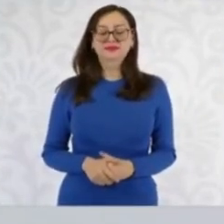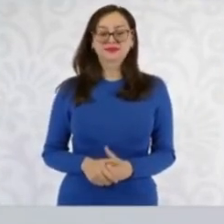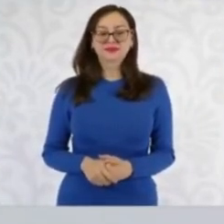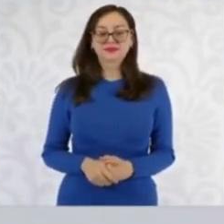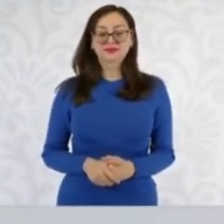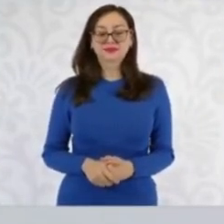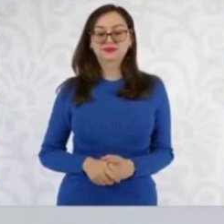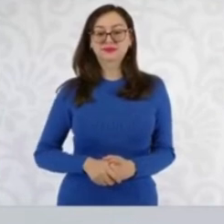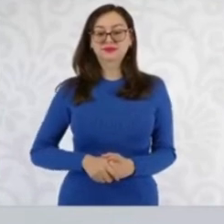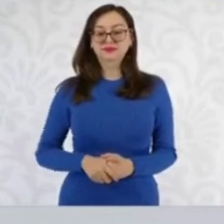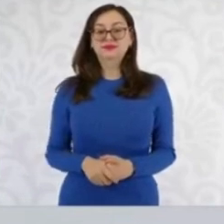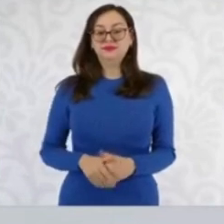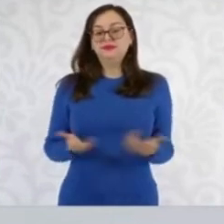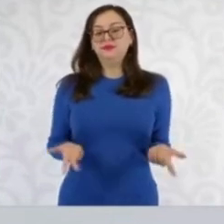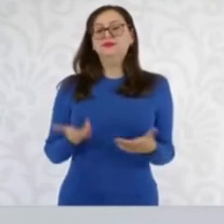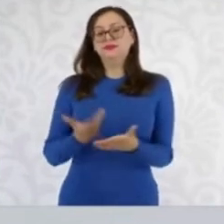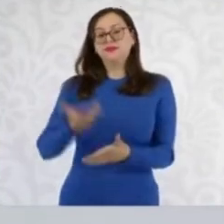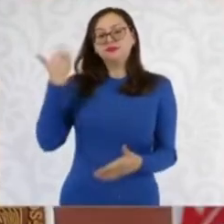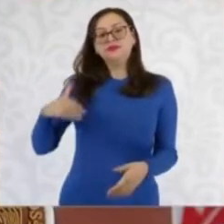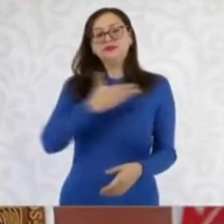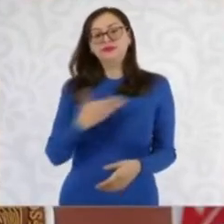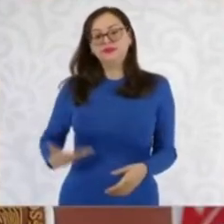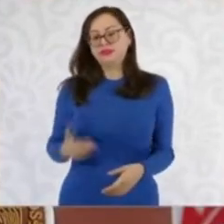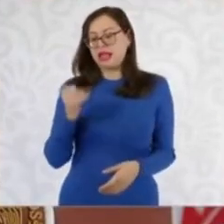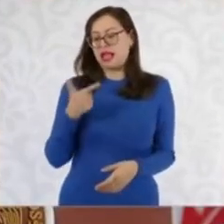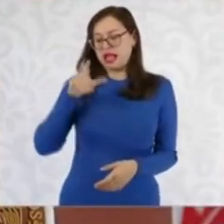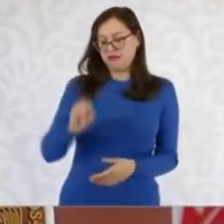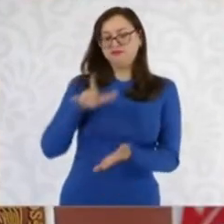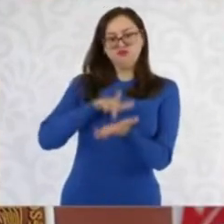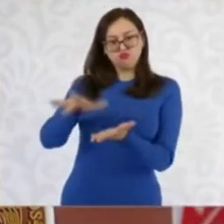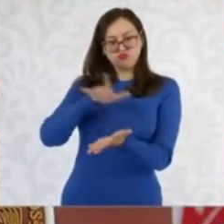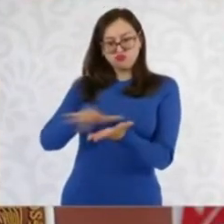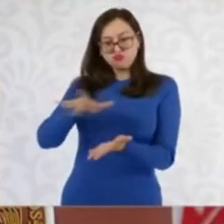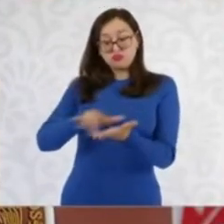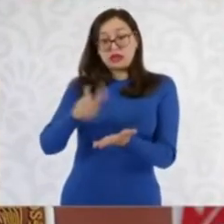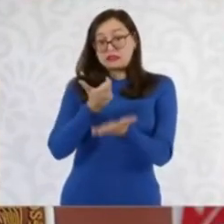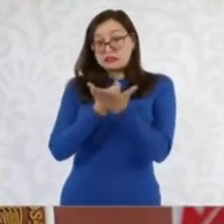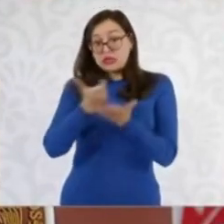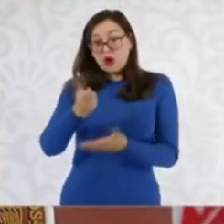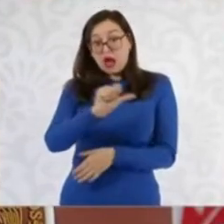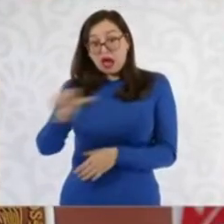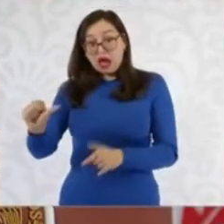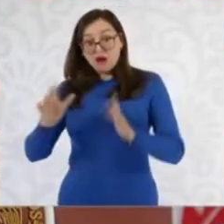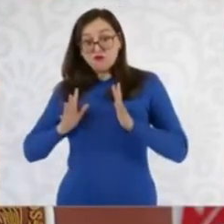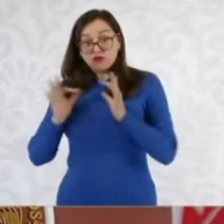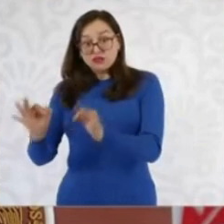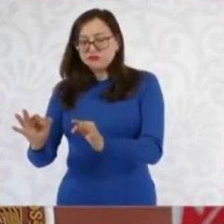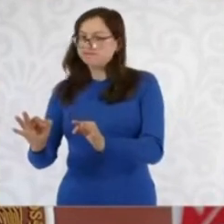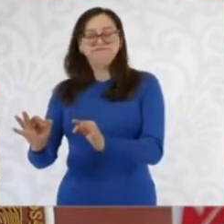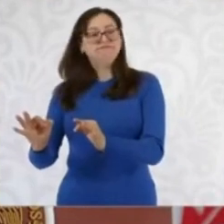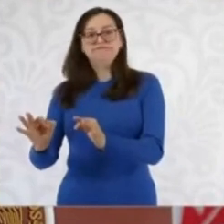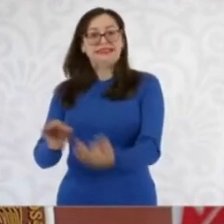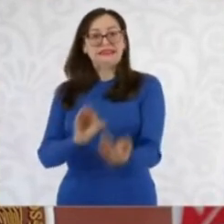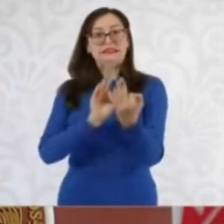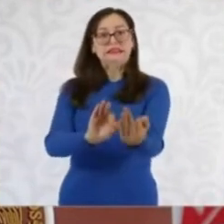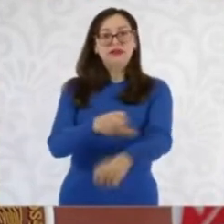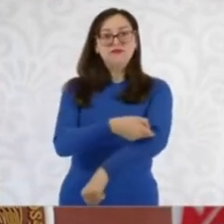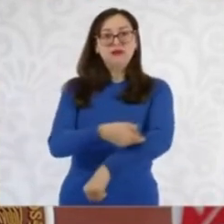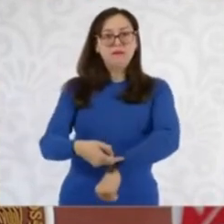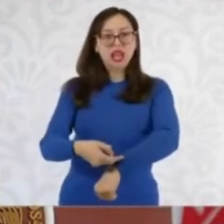viene desde el presidente López Obrador, es un esquema en donde se les da a las familias de manera directa